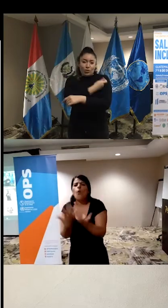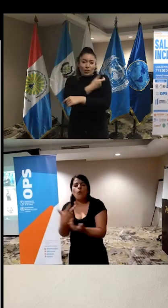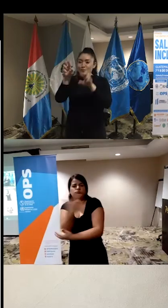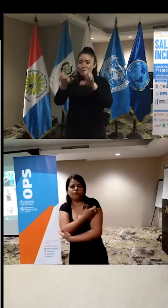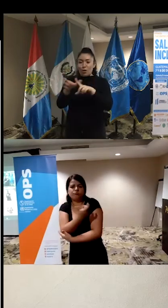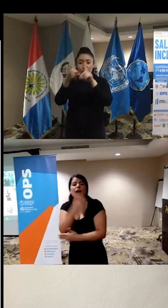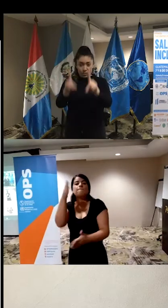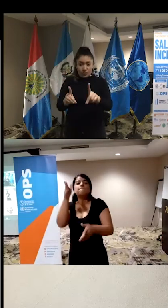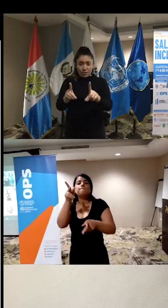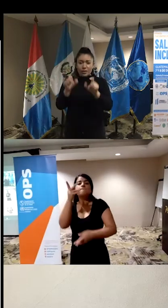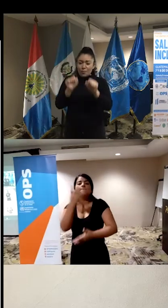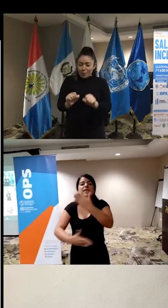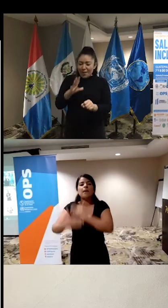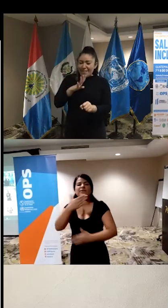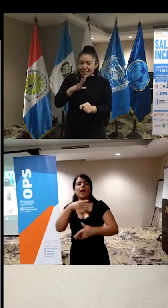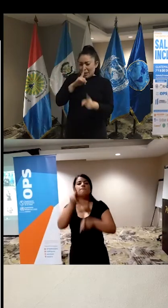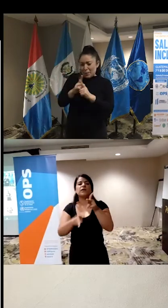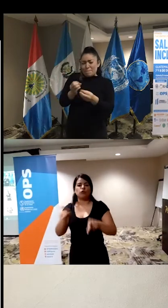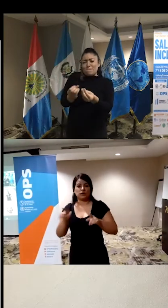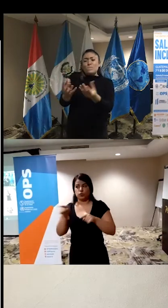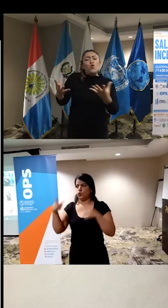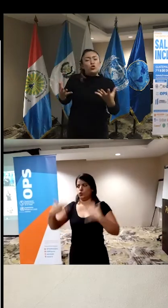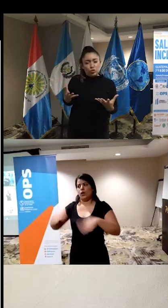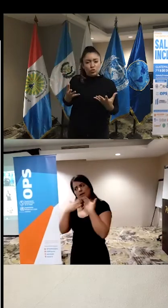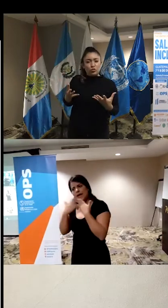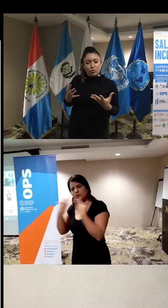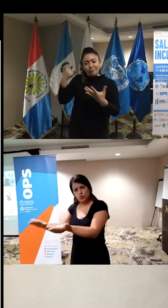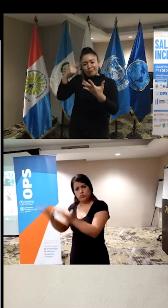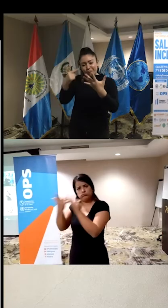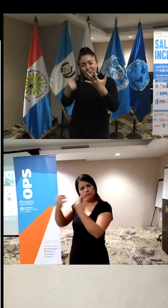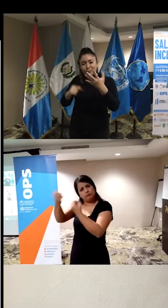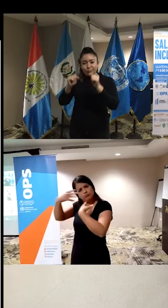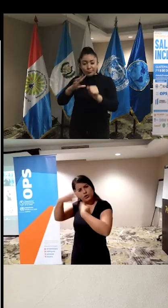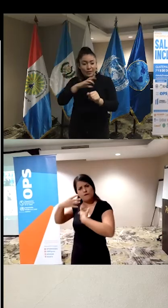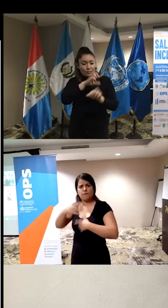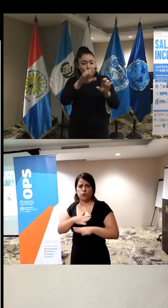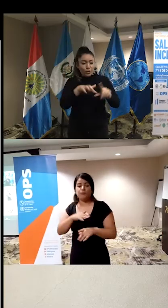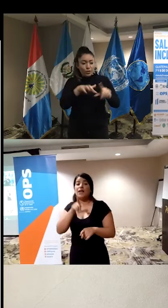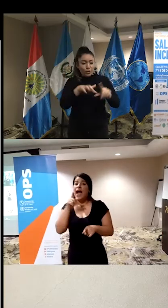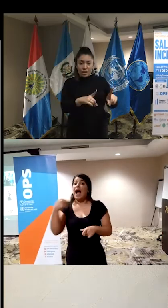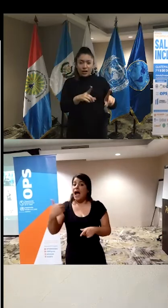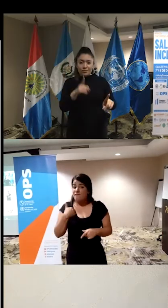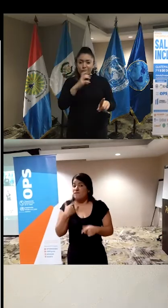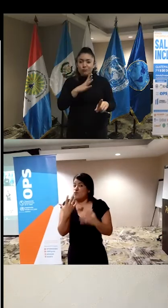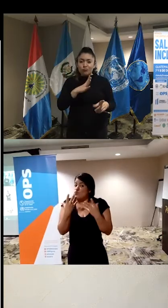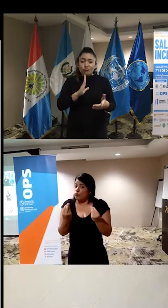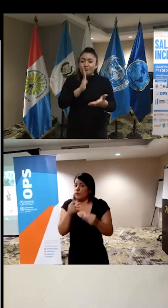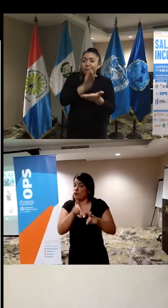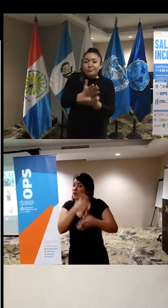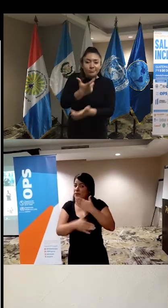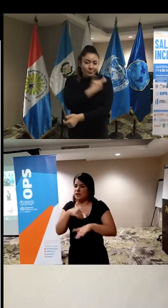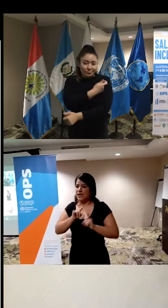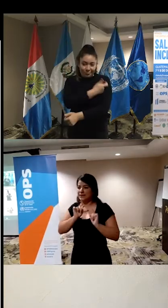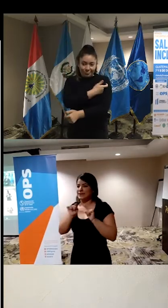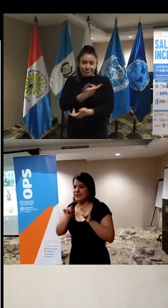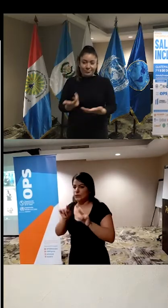discapacidad y que pueden haber muchos factores del por qué las personas con discapacidad no están asistiendo a los centros de